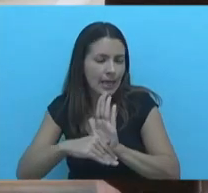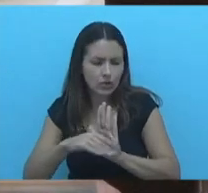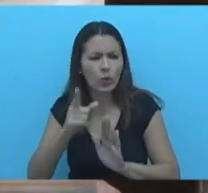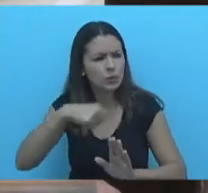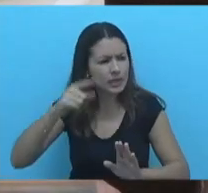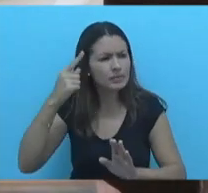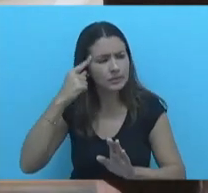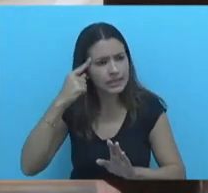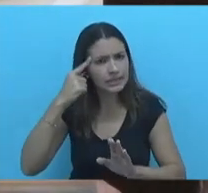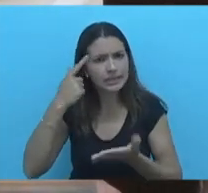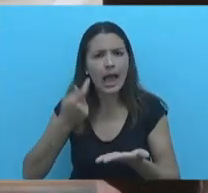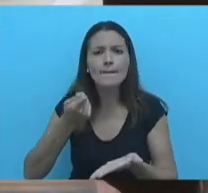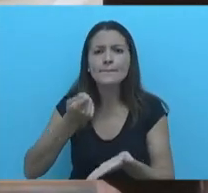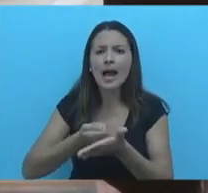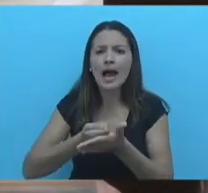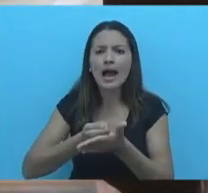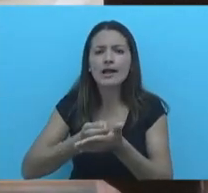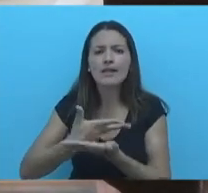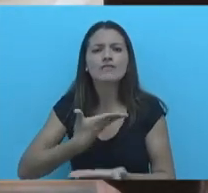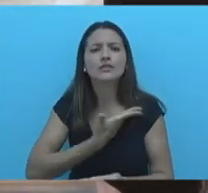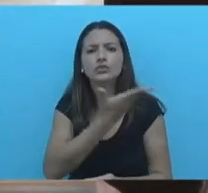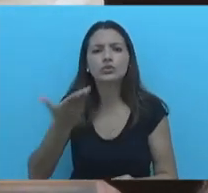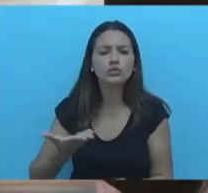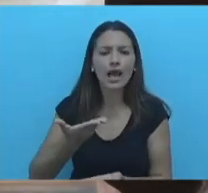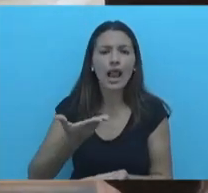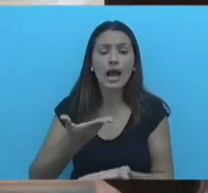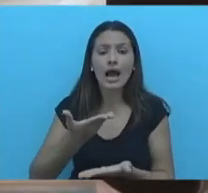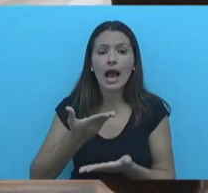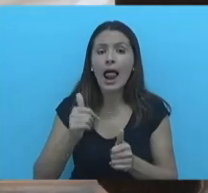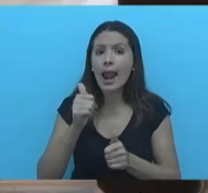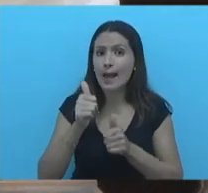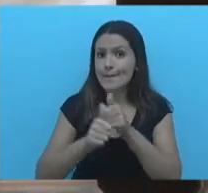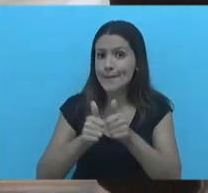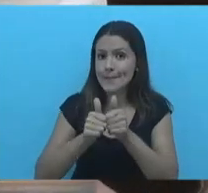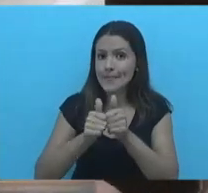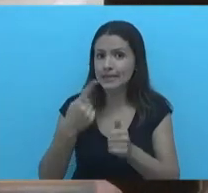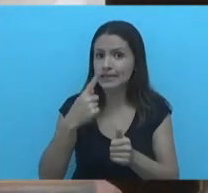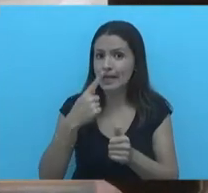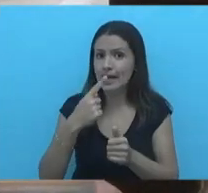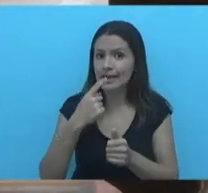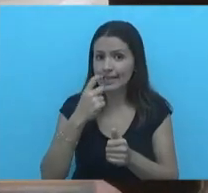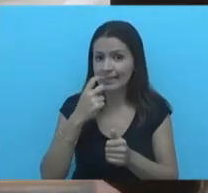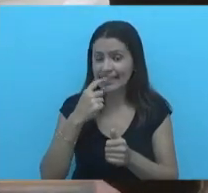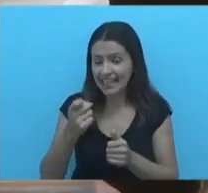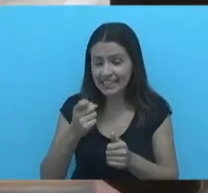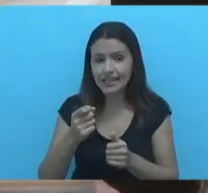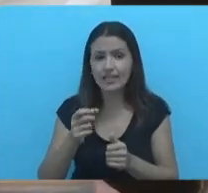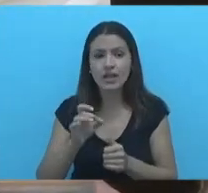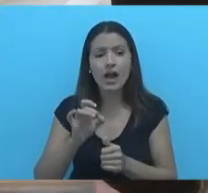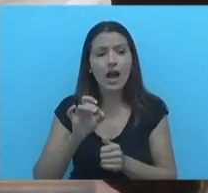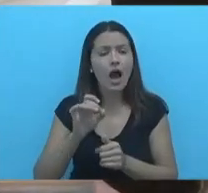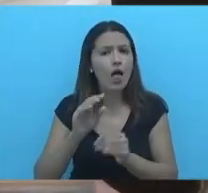una dimensión, en el servicio eléctrico, en la provincia de Santa Fe, sumando la nacional con la provincial, hay